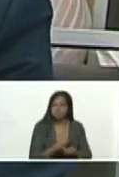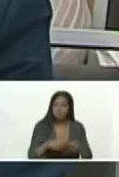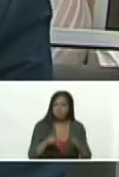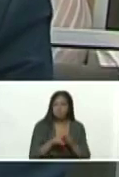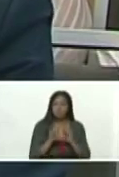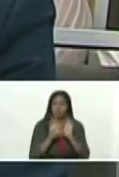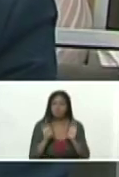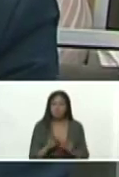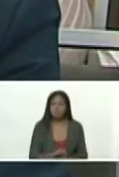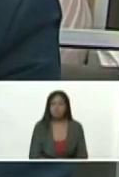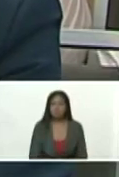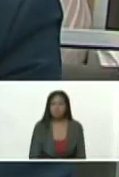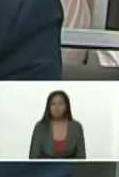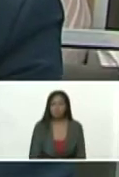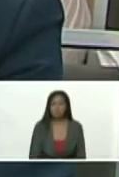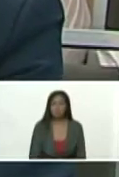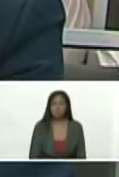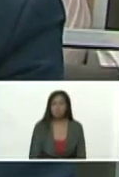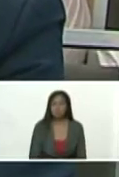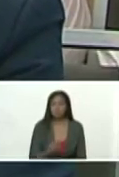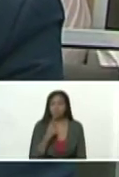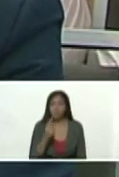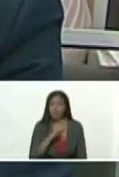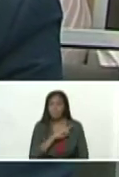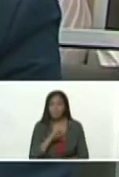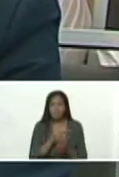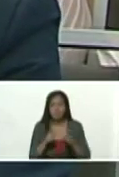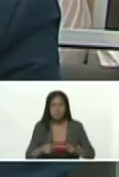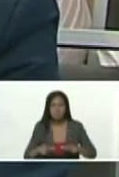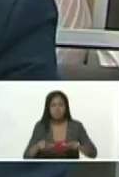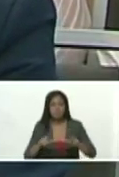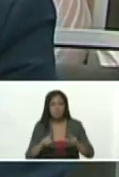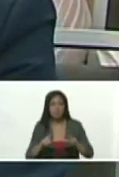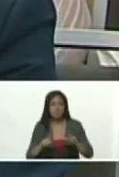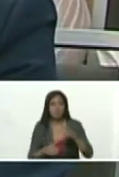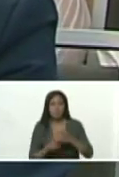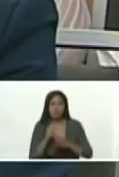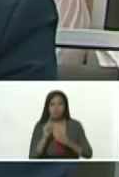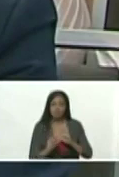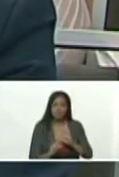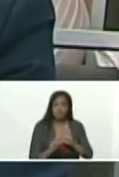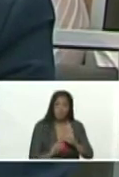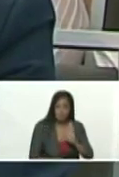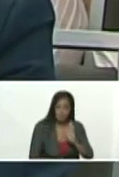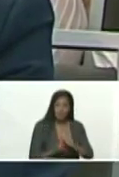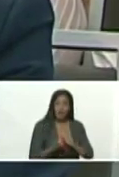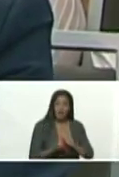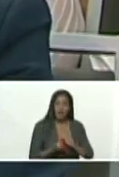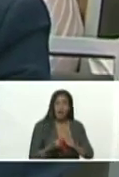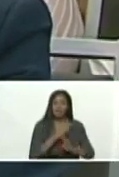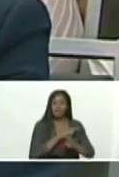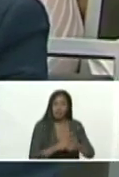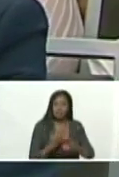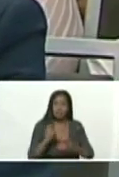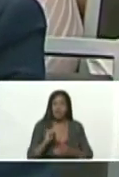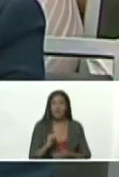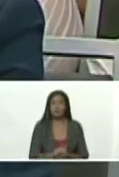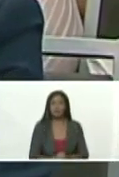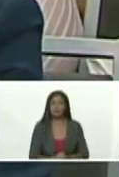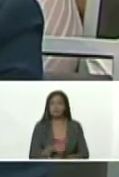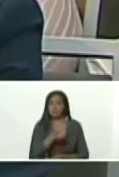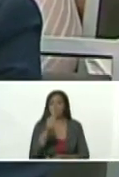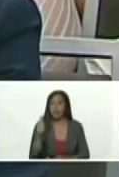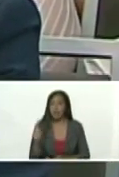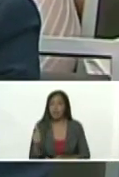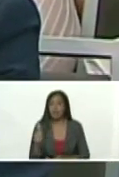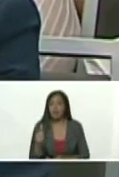toparquía. La llamaba el poder del lugar. Mientras más abajo, más poder debe haber. Y decía, el poder en cada hombre está en